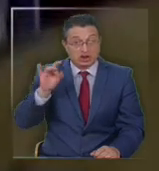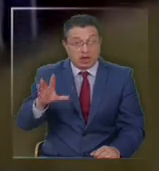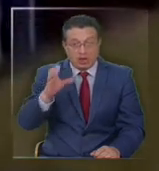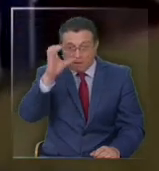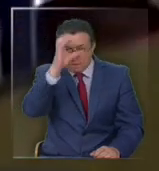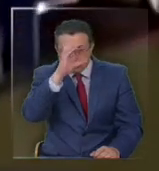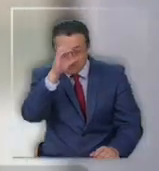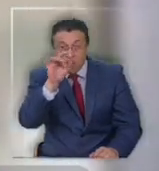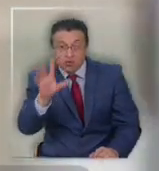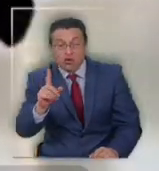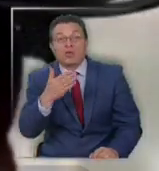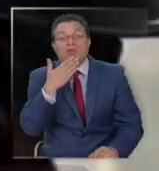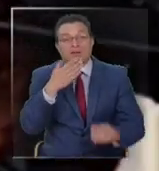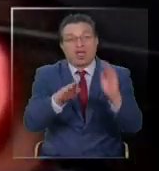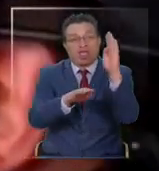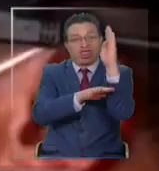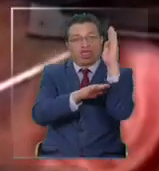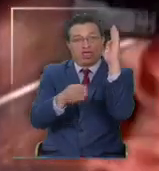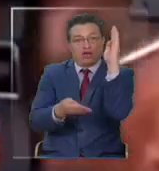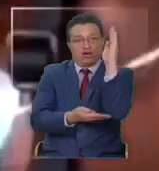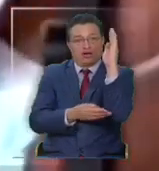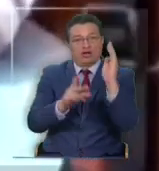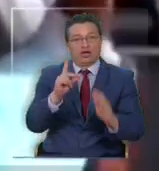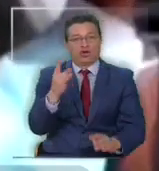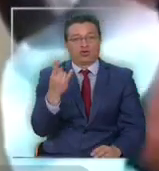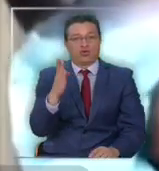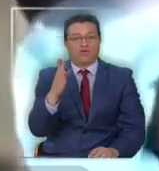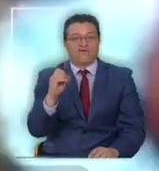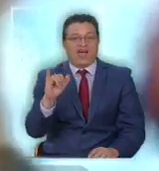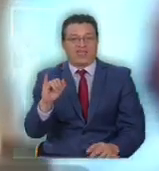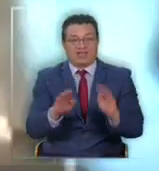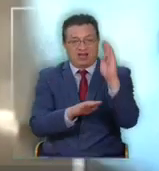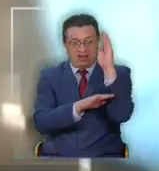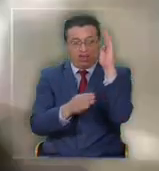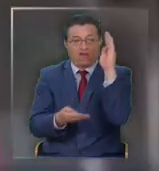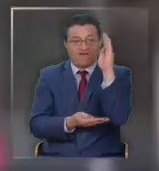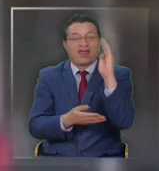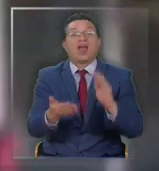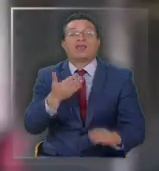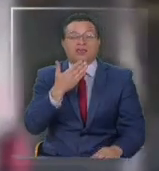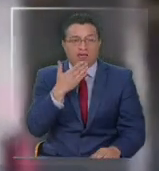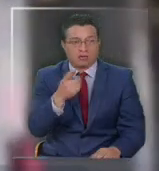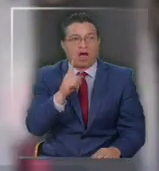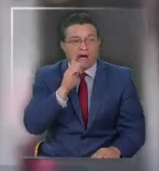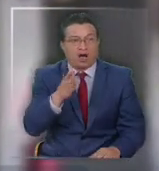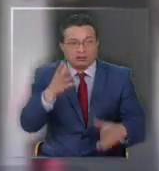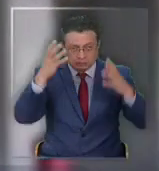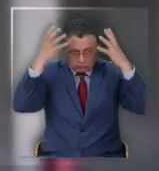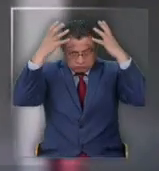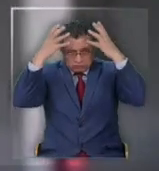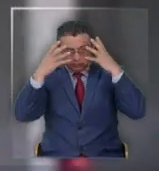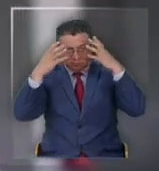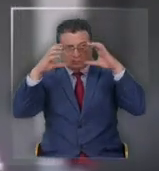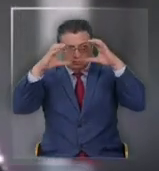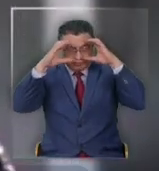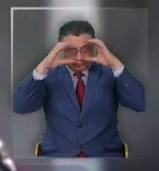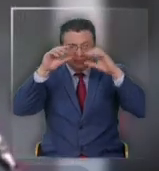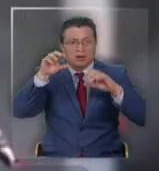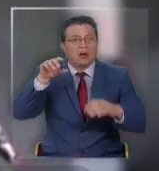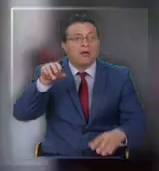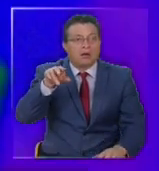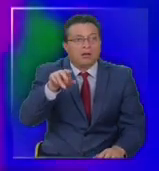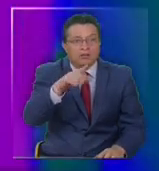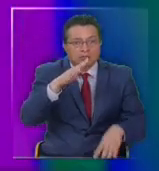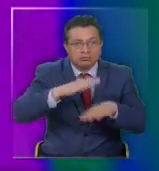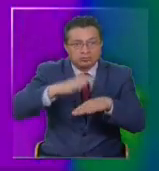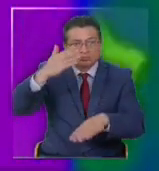de búsqueda. En Dubái, el personal de seguridad también cuenta con este avance. Cascos inteligentes para detectar